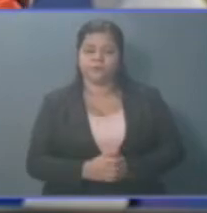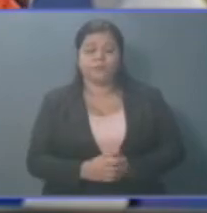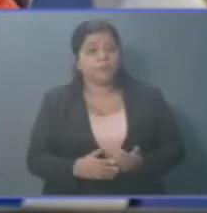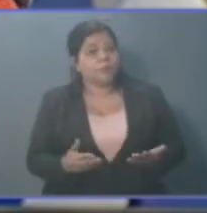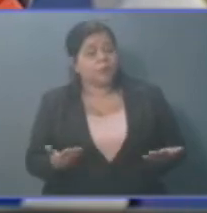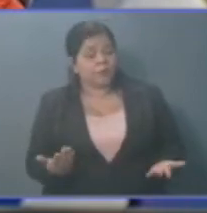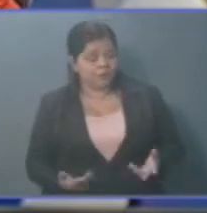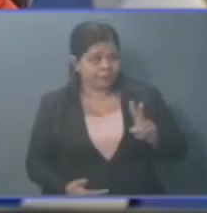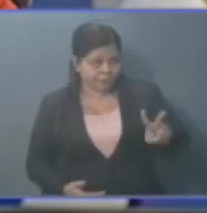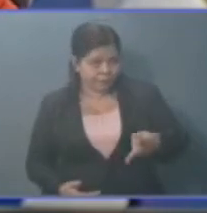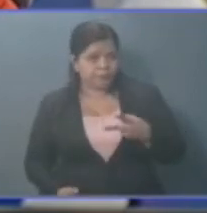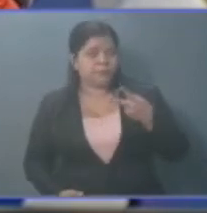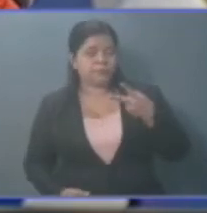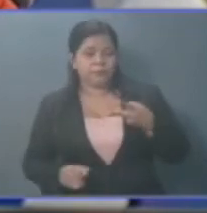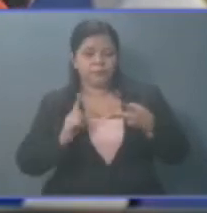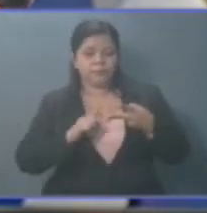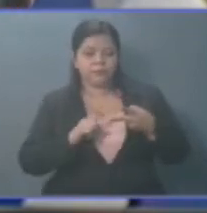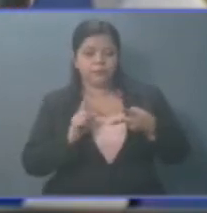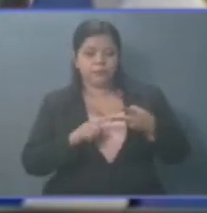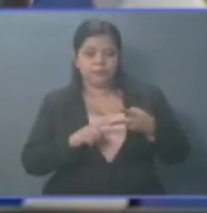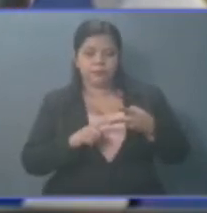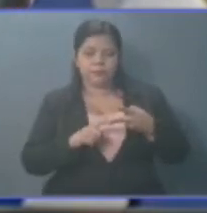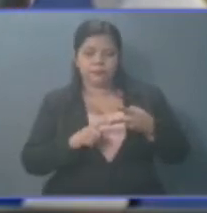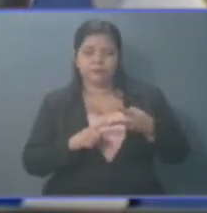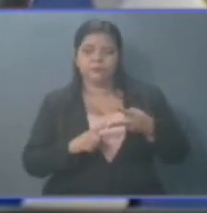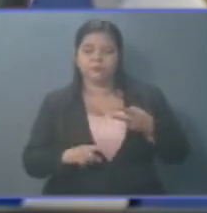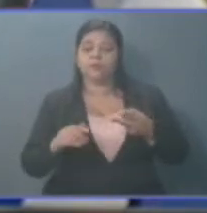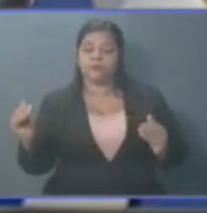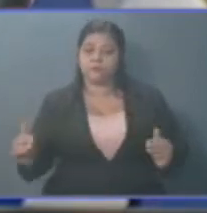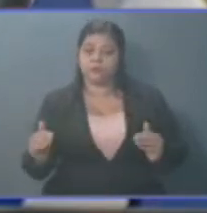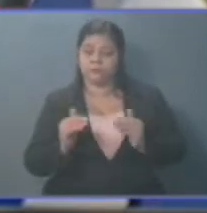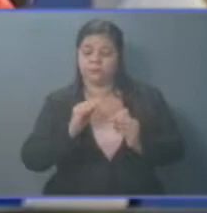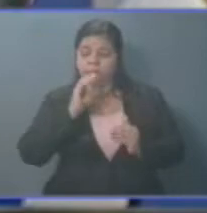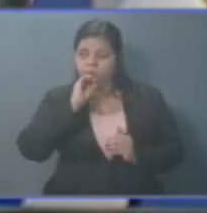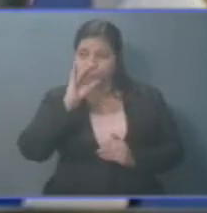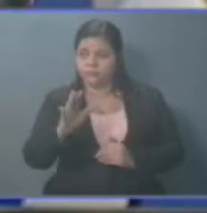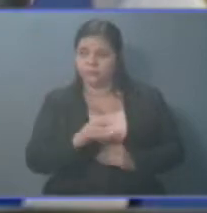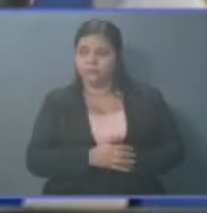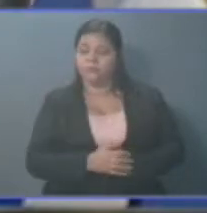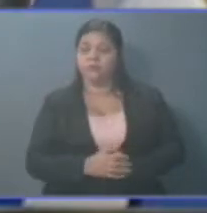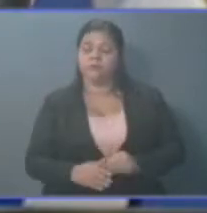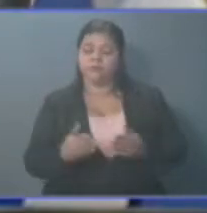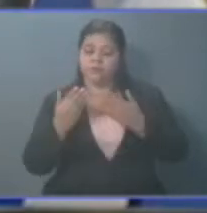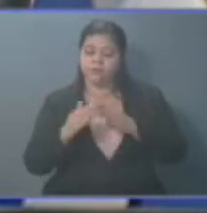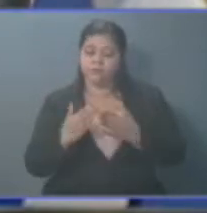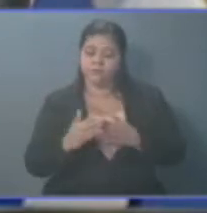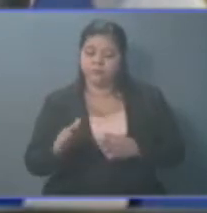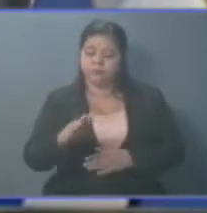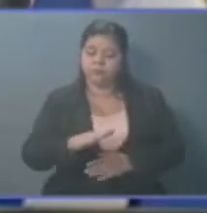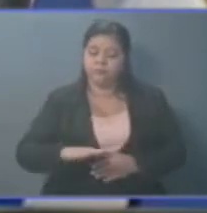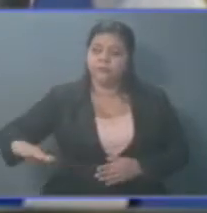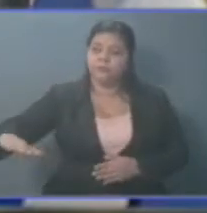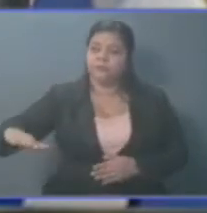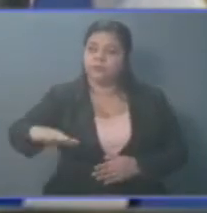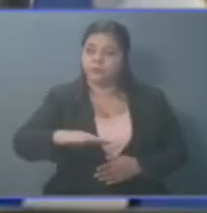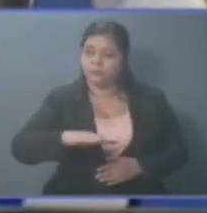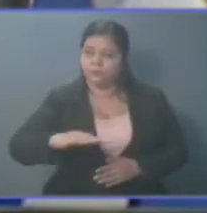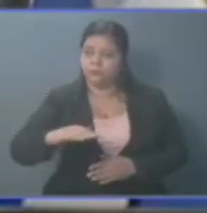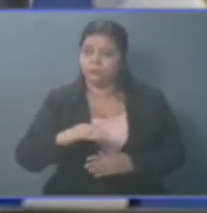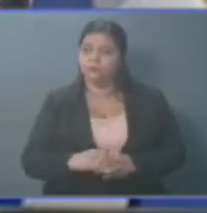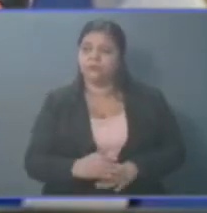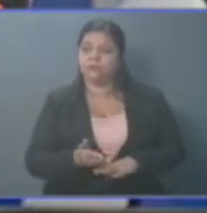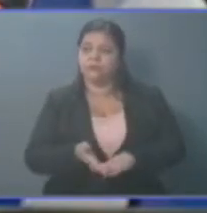En segundo lugar, también se consignó las áreas a las cuales iba